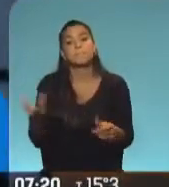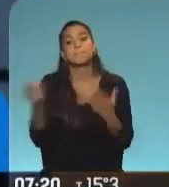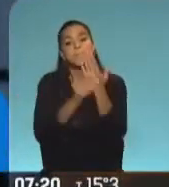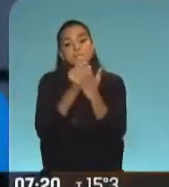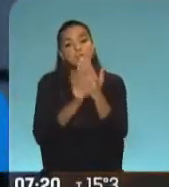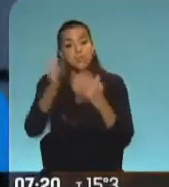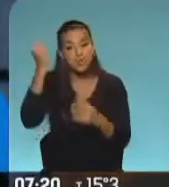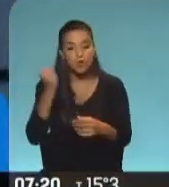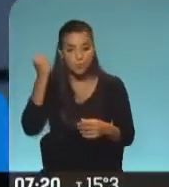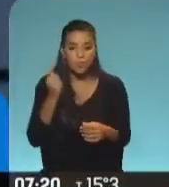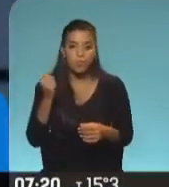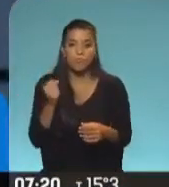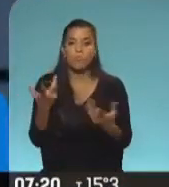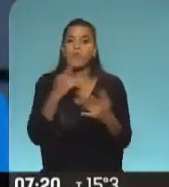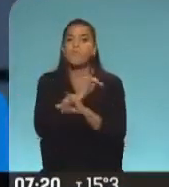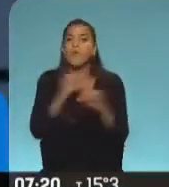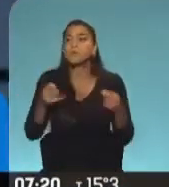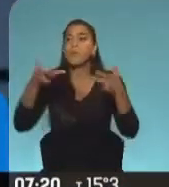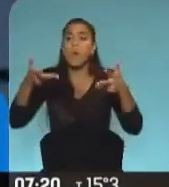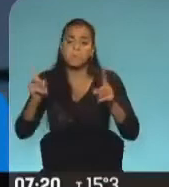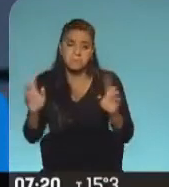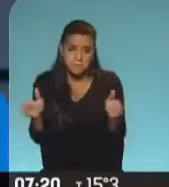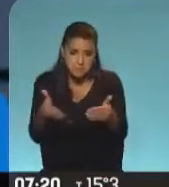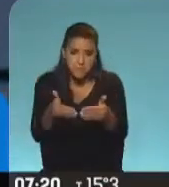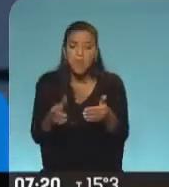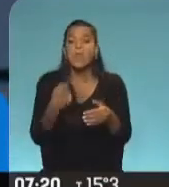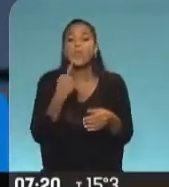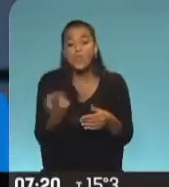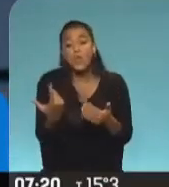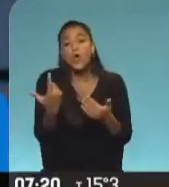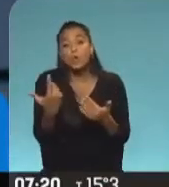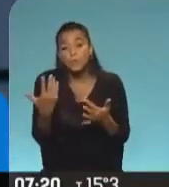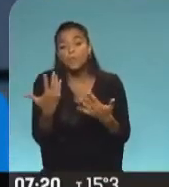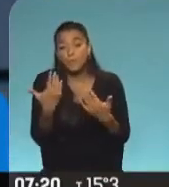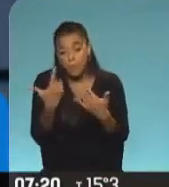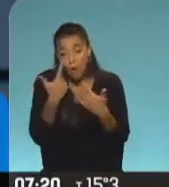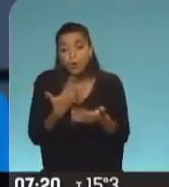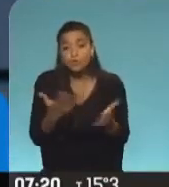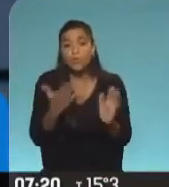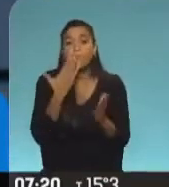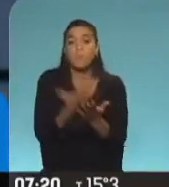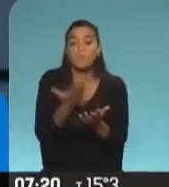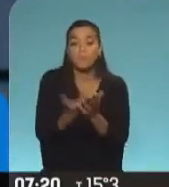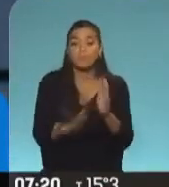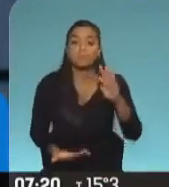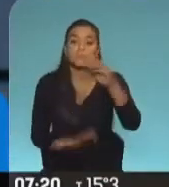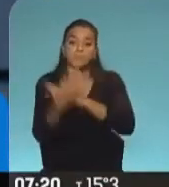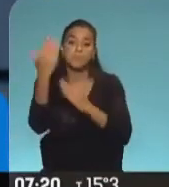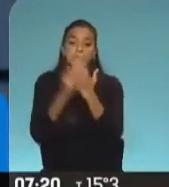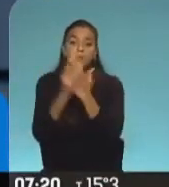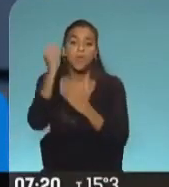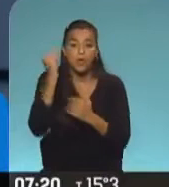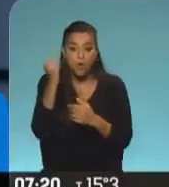Ministerio de Economía, que es muy reservado con la información que da, había dejado trascender, mostró esa propuesta, la subió a la página del Ministerio de